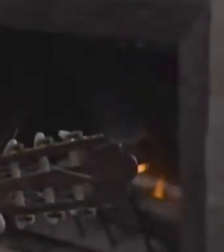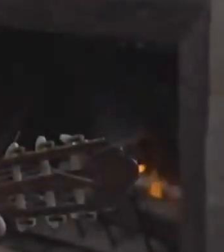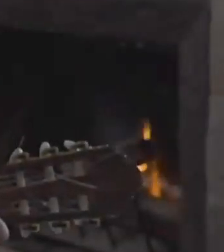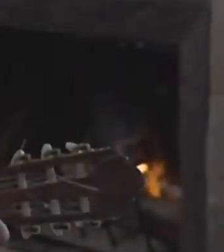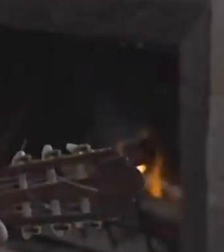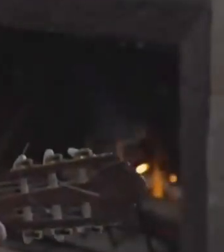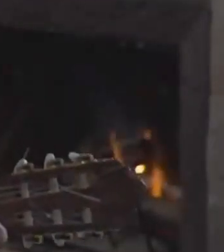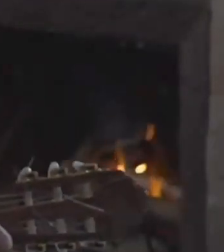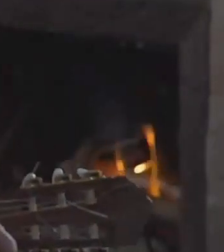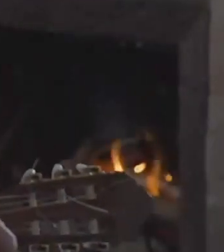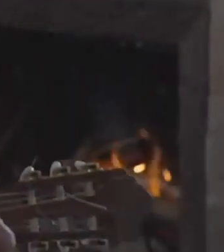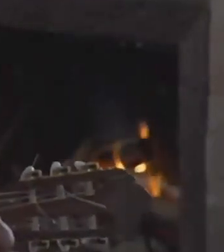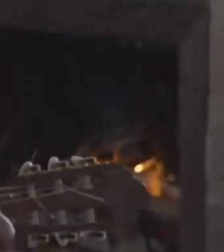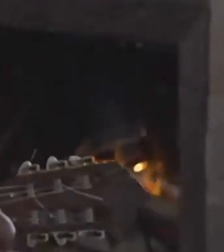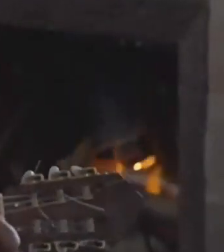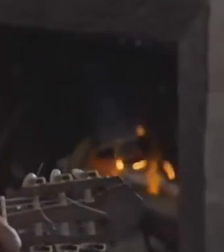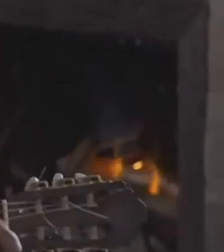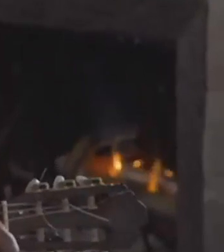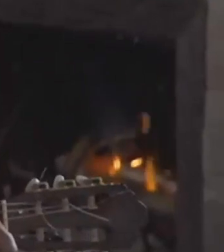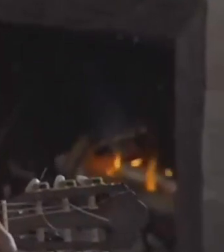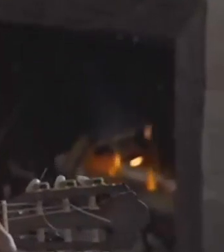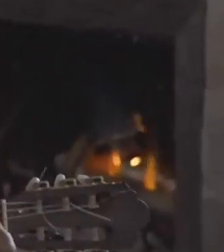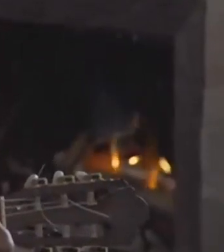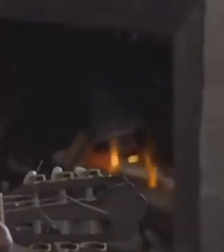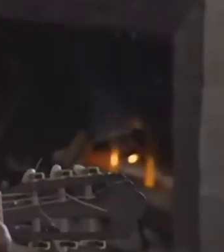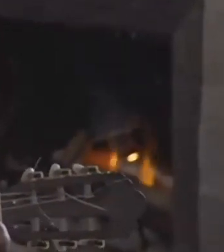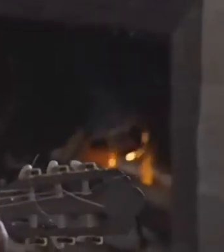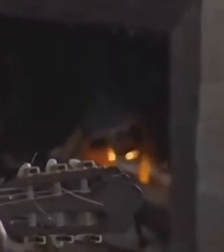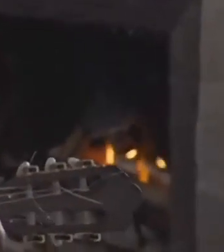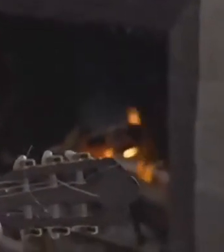porque dejaron su vida